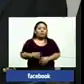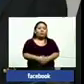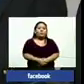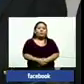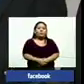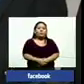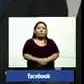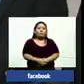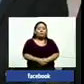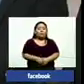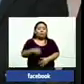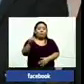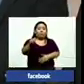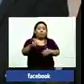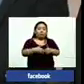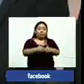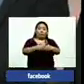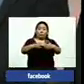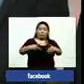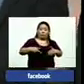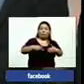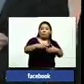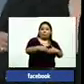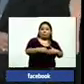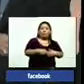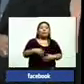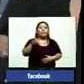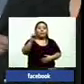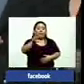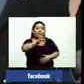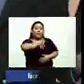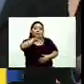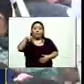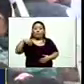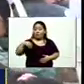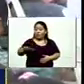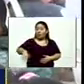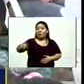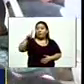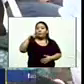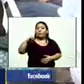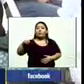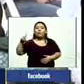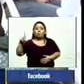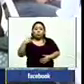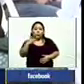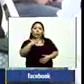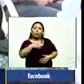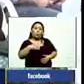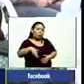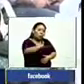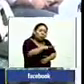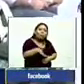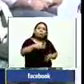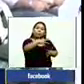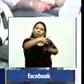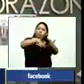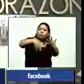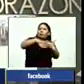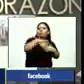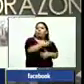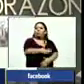inauguración de la plaza, asociación... Las familias de Santa Tecla ahora tienen un nuevo espacio de convivencia y